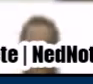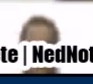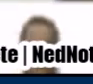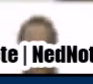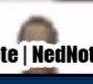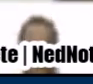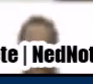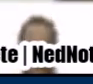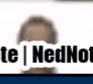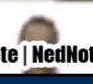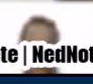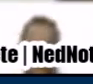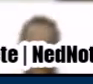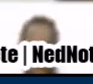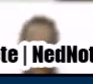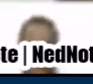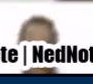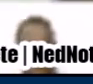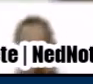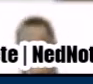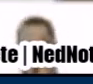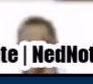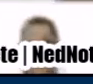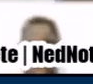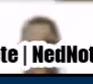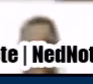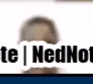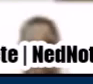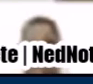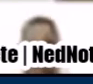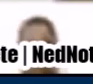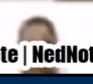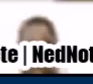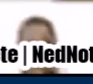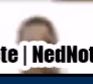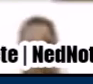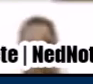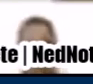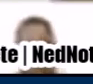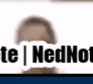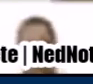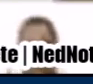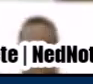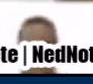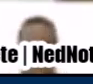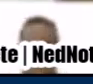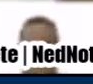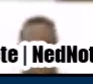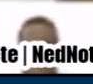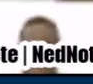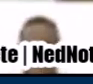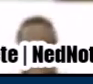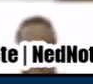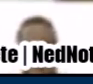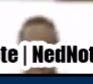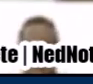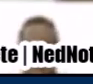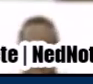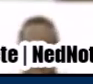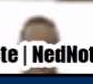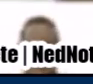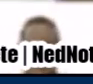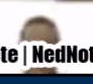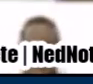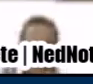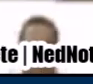diputado Medina, la diputada Lozano, nuestros invitados el día de hoy a este foro. Esto forma parte, por supuesto, del debate activo que hay hoy en